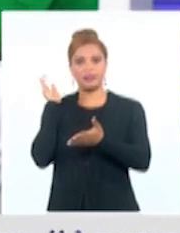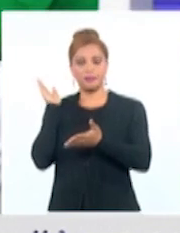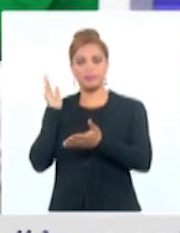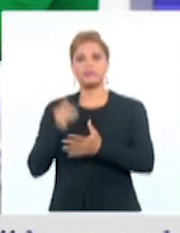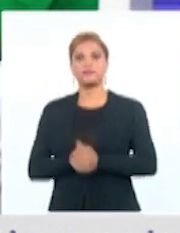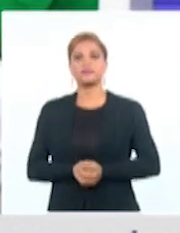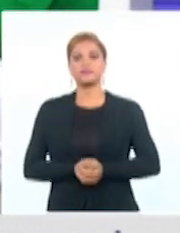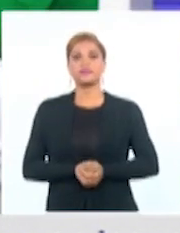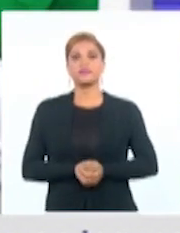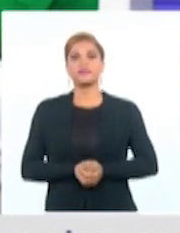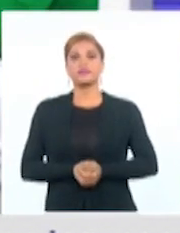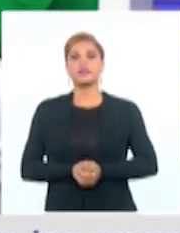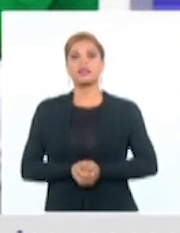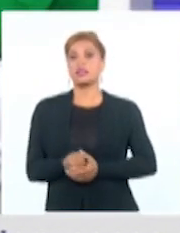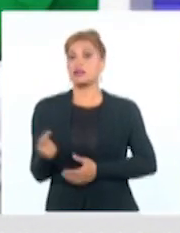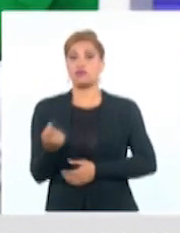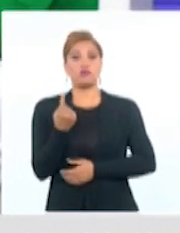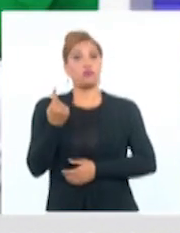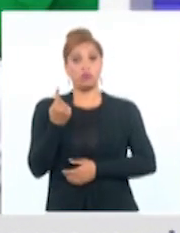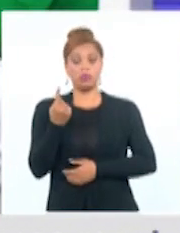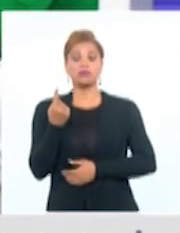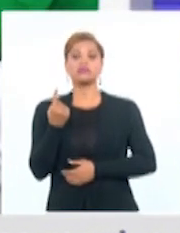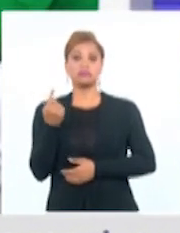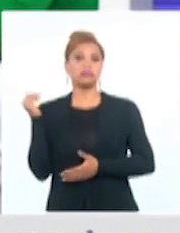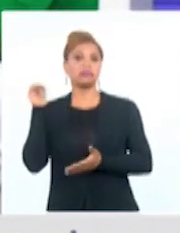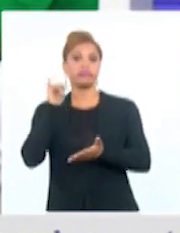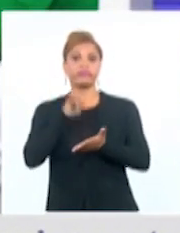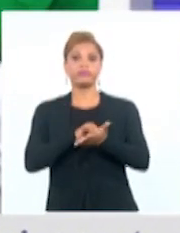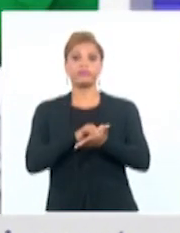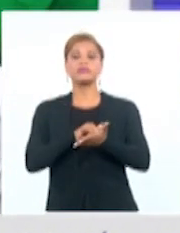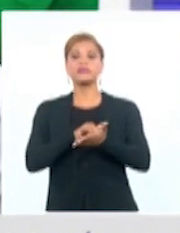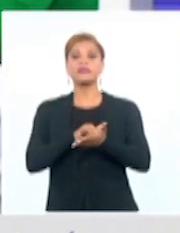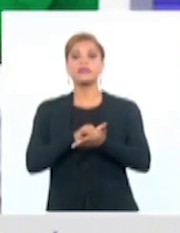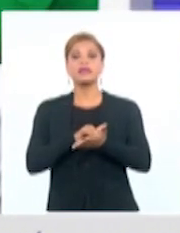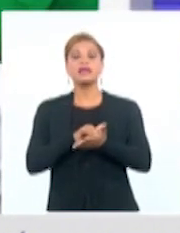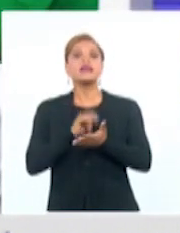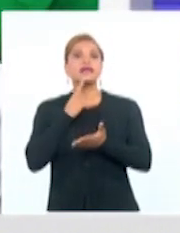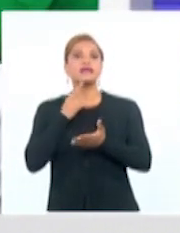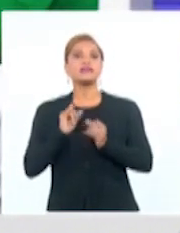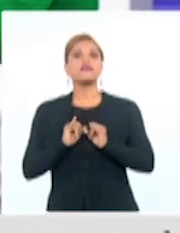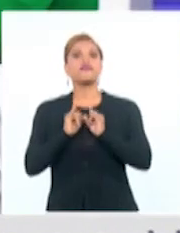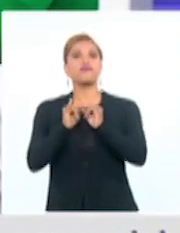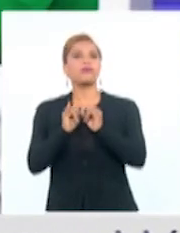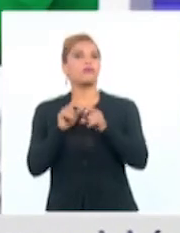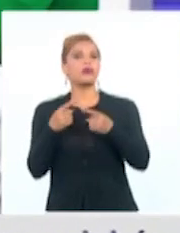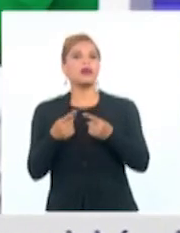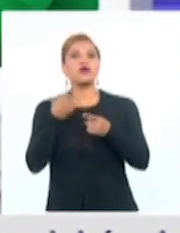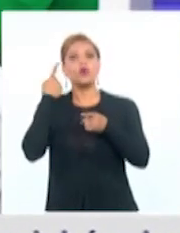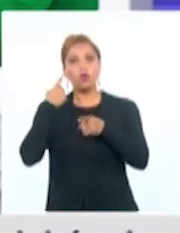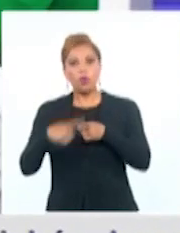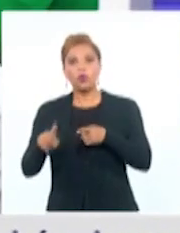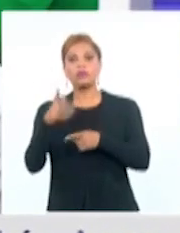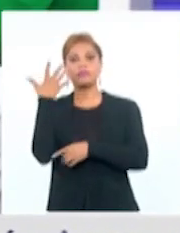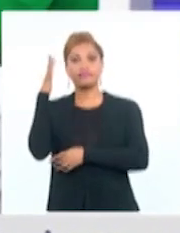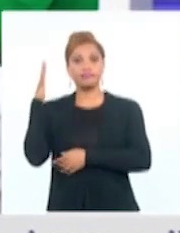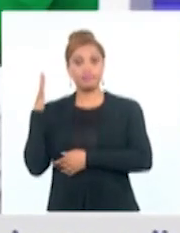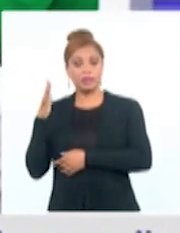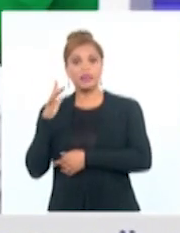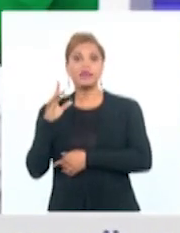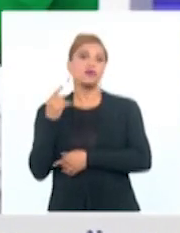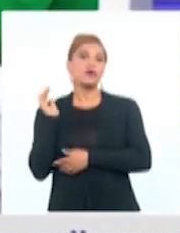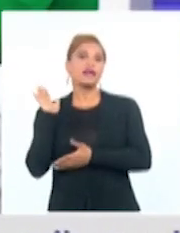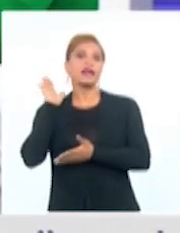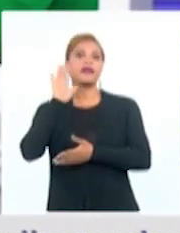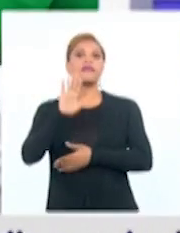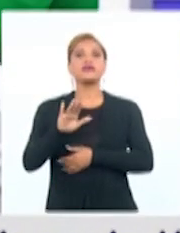Es el único que se diagnosticó importado, y se diagnostica otro extranjero más, que es